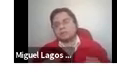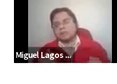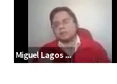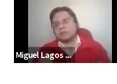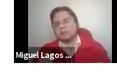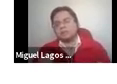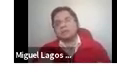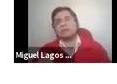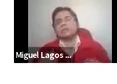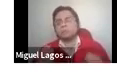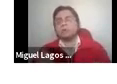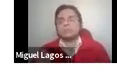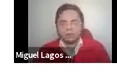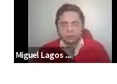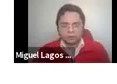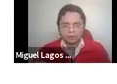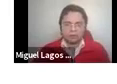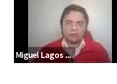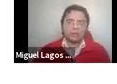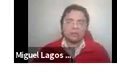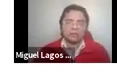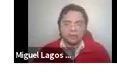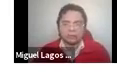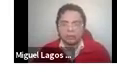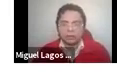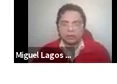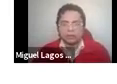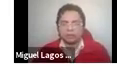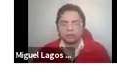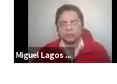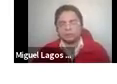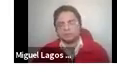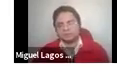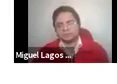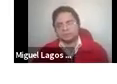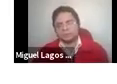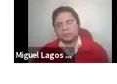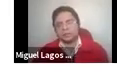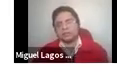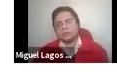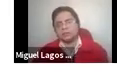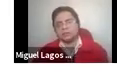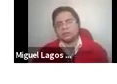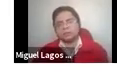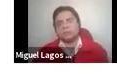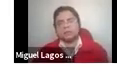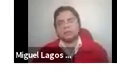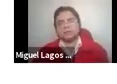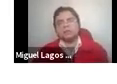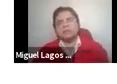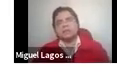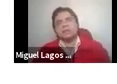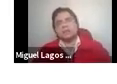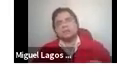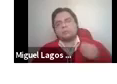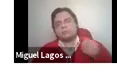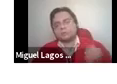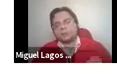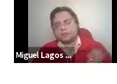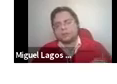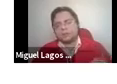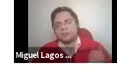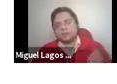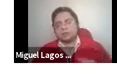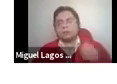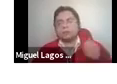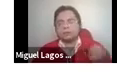a considerar que no se puede secar un río y que debe dejarse un caudal ecológico. El tema es que si usted ocupa la información